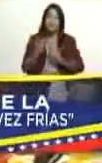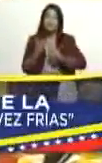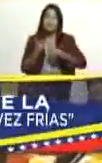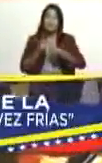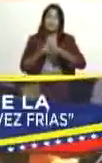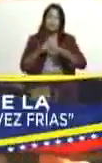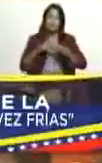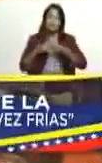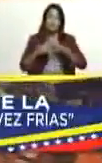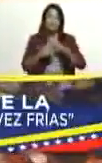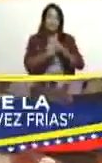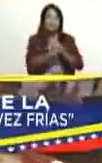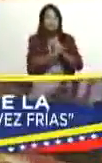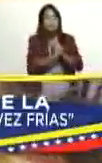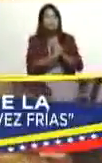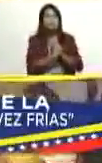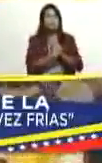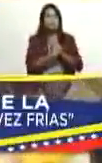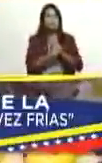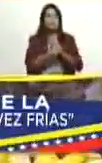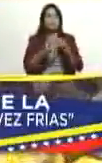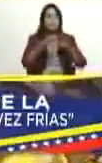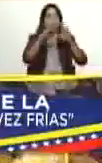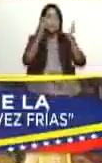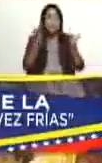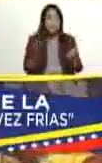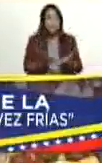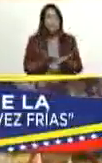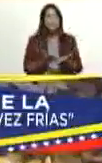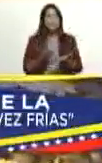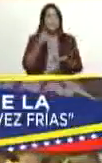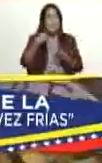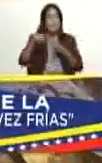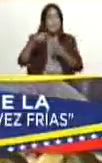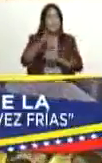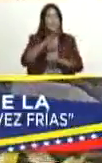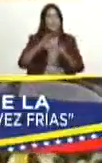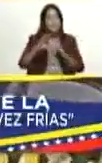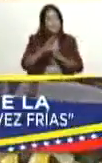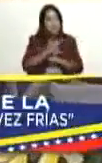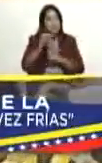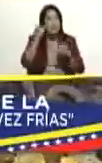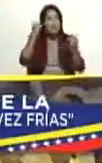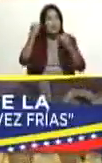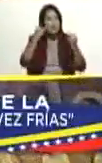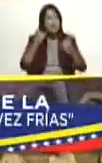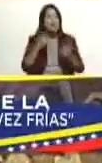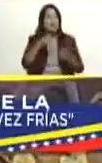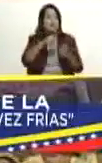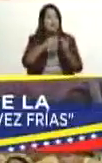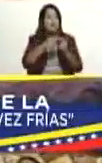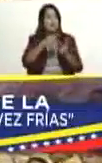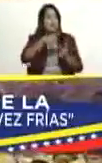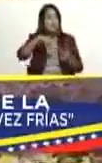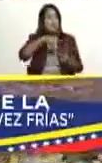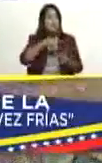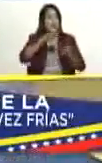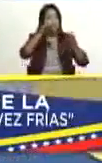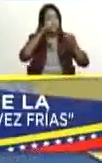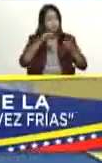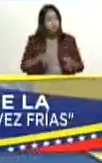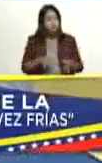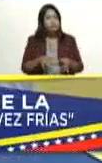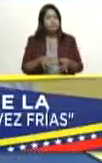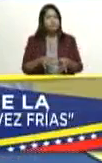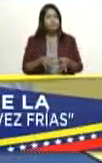mundo pluripolar y multiétnico. Estamos convencidas y convencidos de que el valor